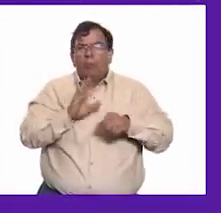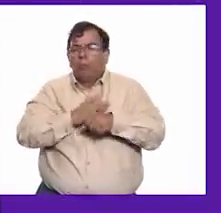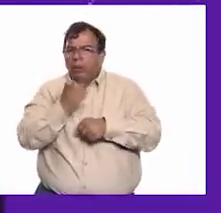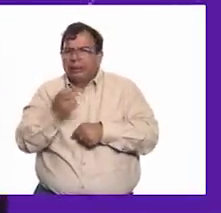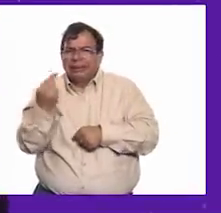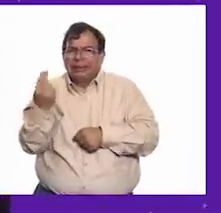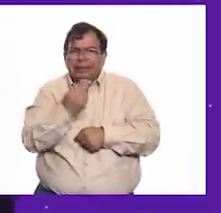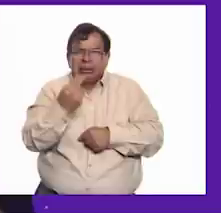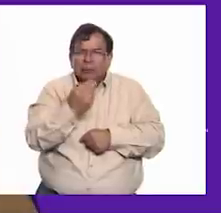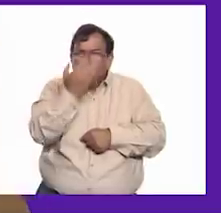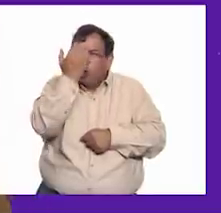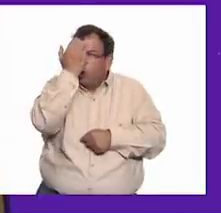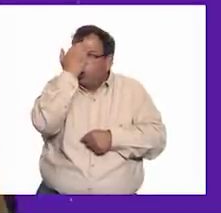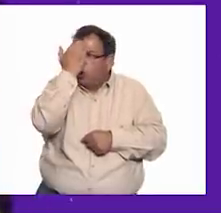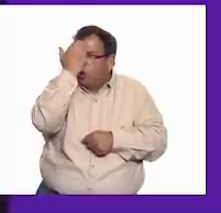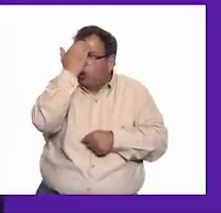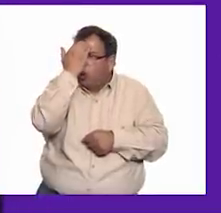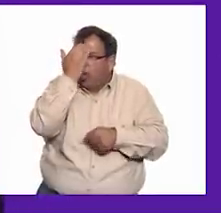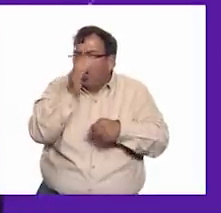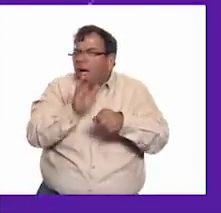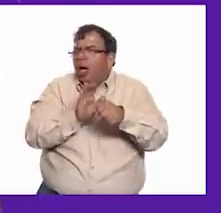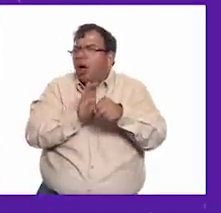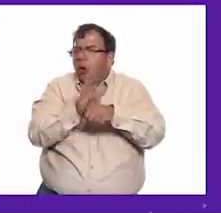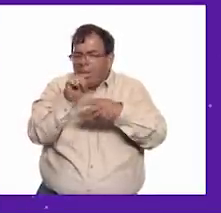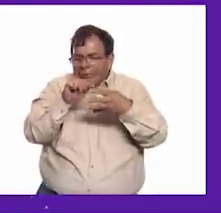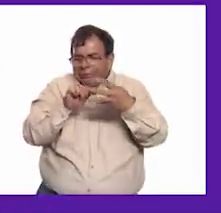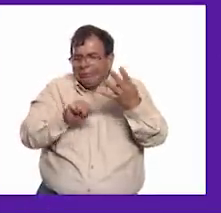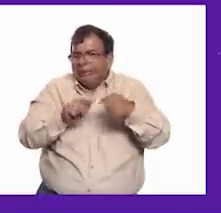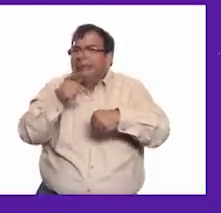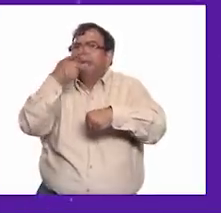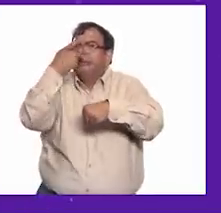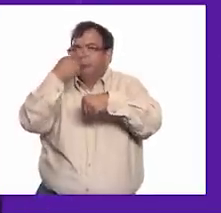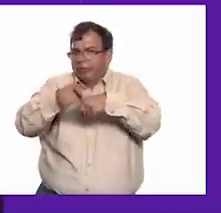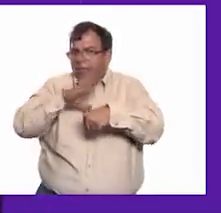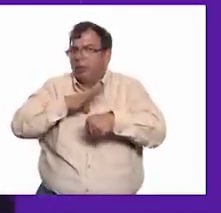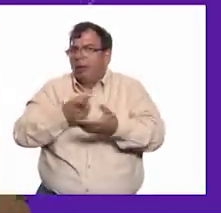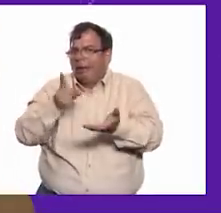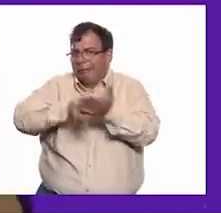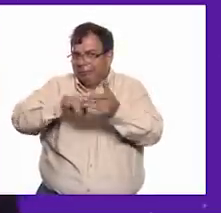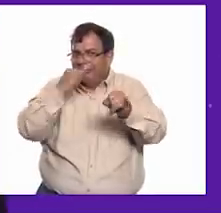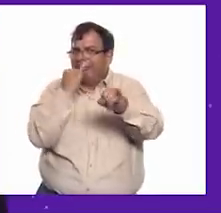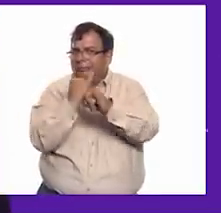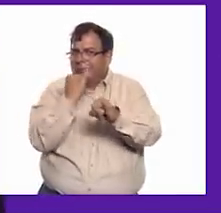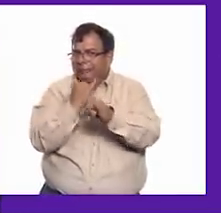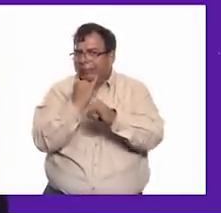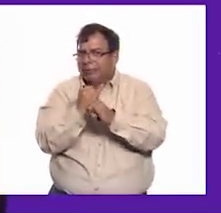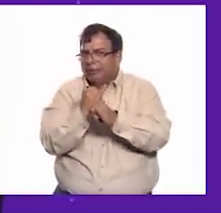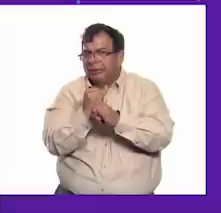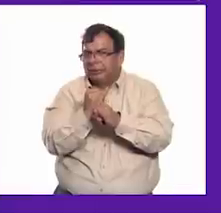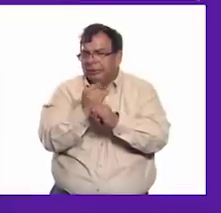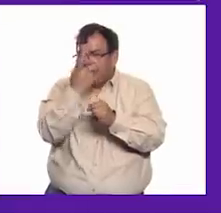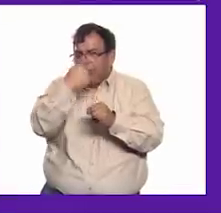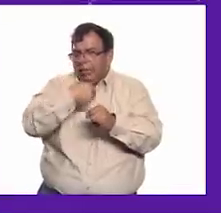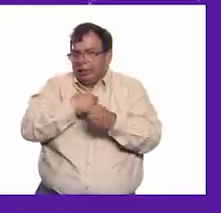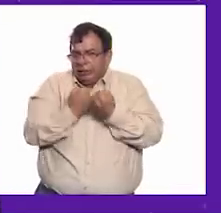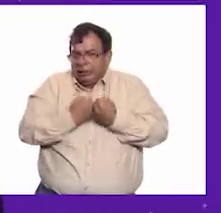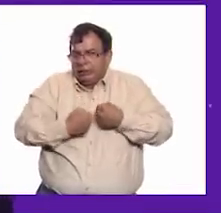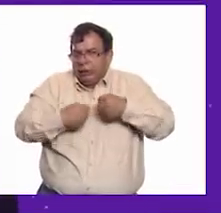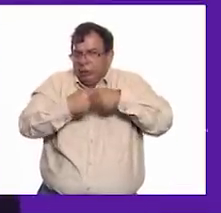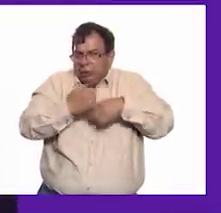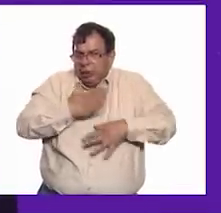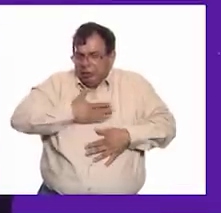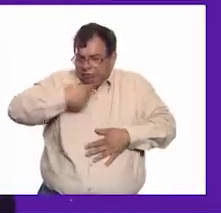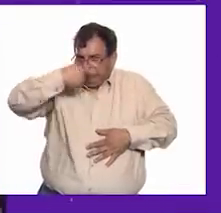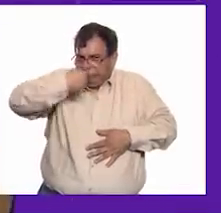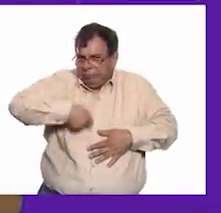es necesario conocer cuáles son algunos de los peligros que nos acechan en la red, para no amenazar la seguridad de nuestra